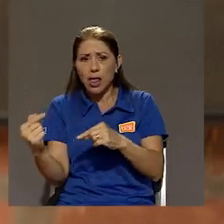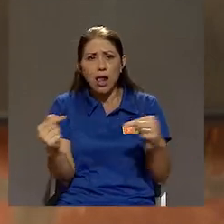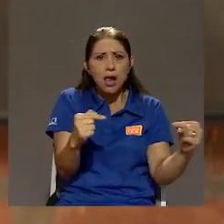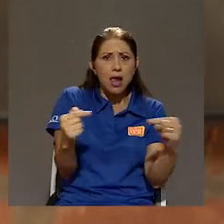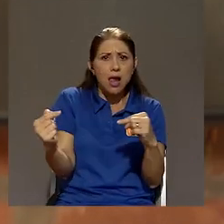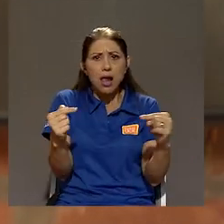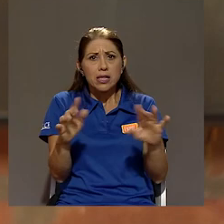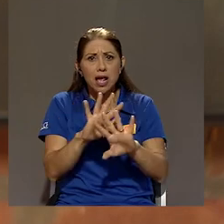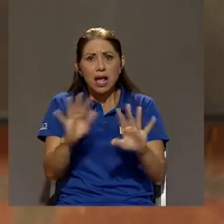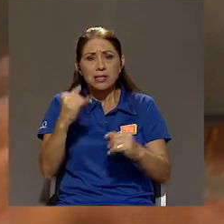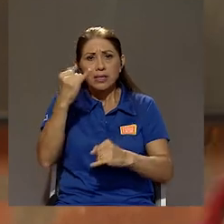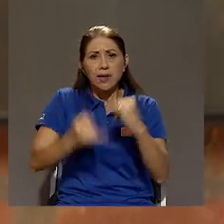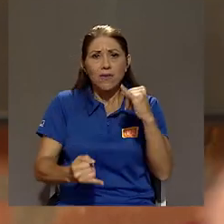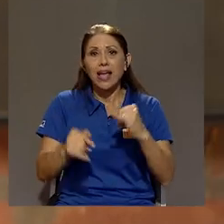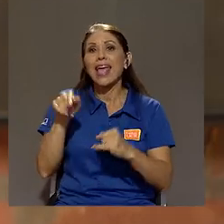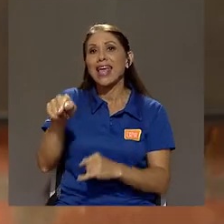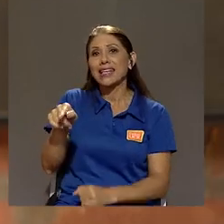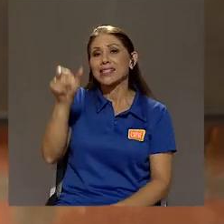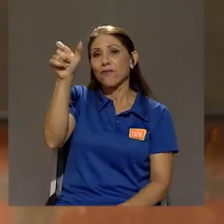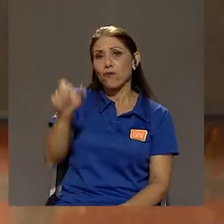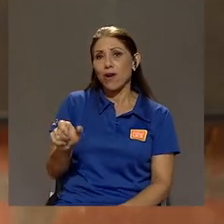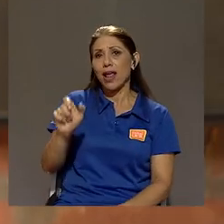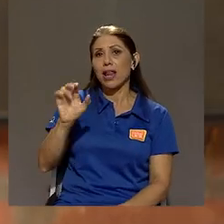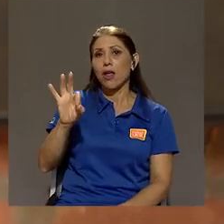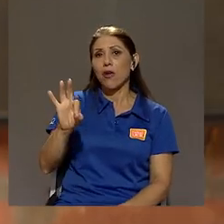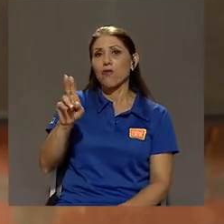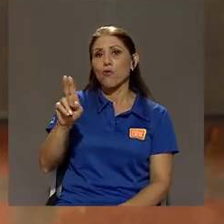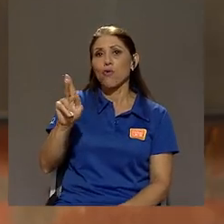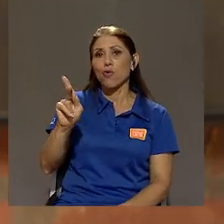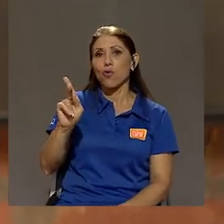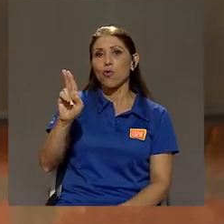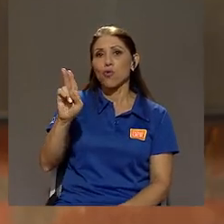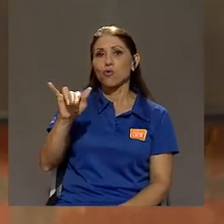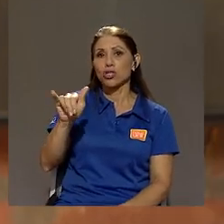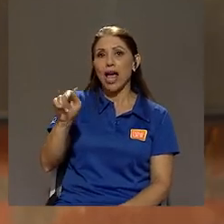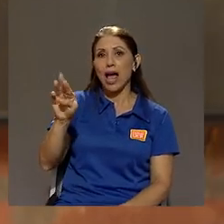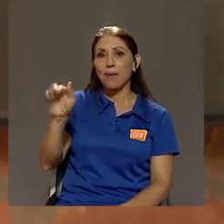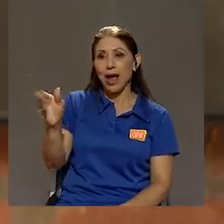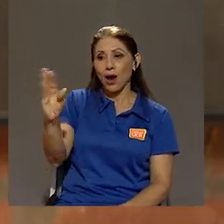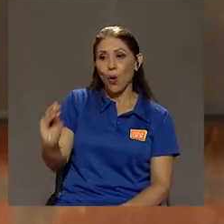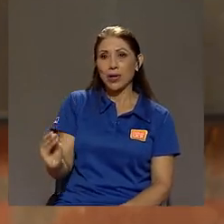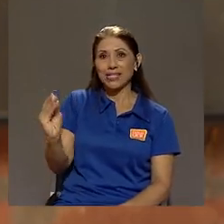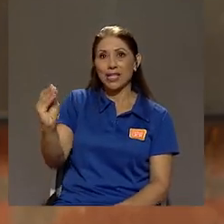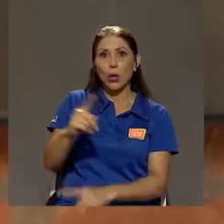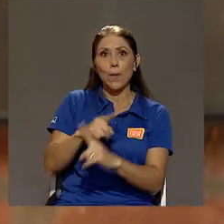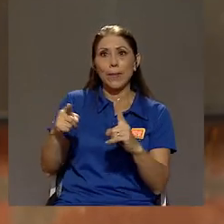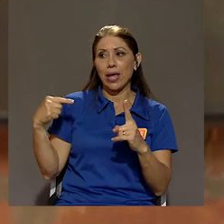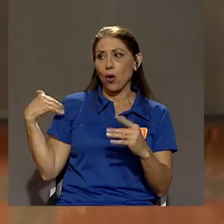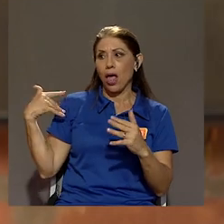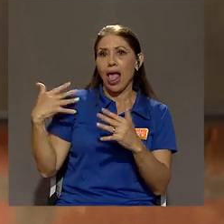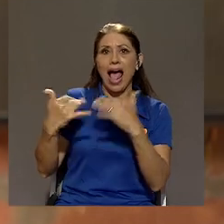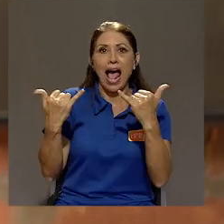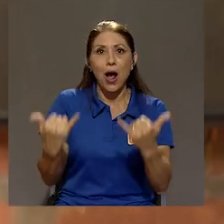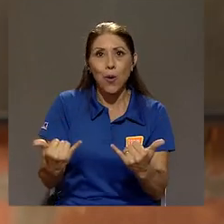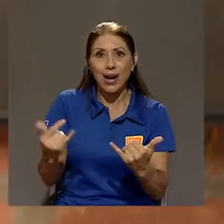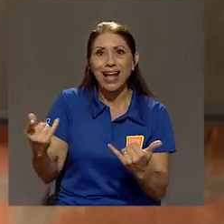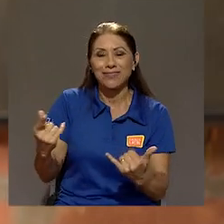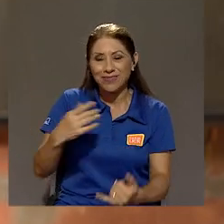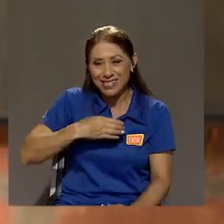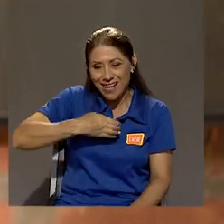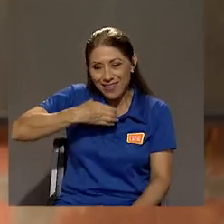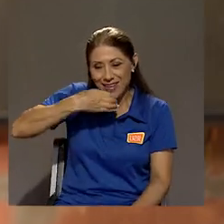él, se acaba. Ese fue el Fukuyama jovencito. El Fukuyama de ahora se avergüenza mucho de haber dicho